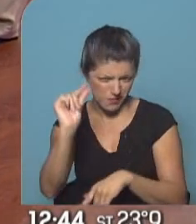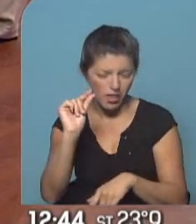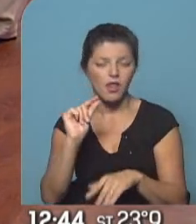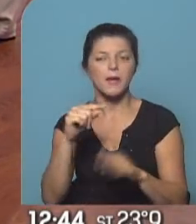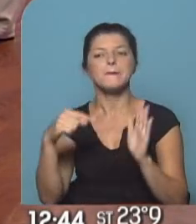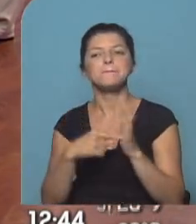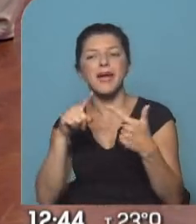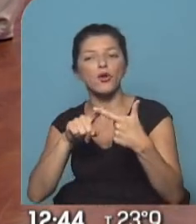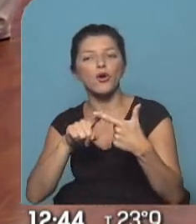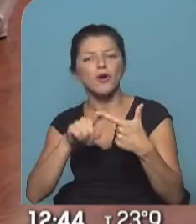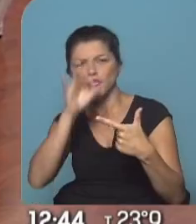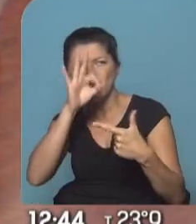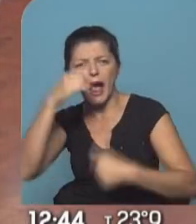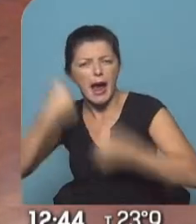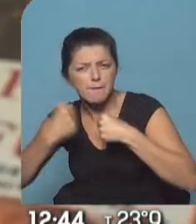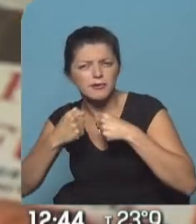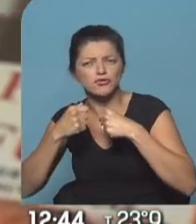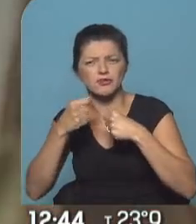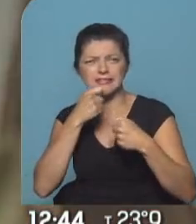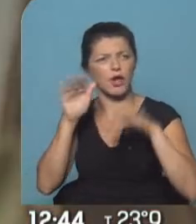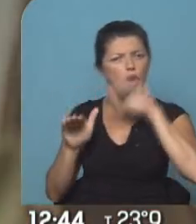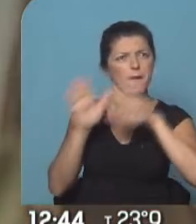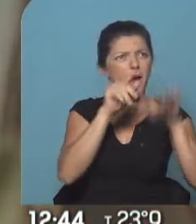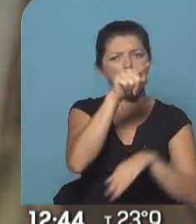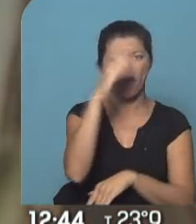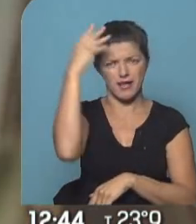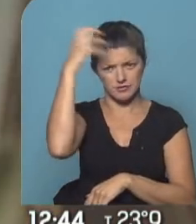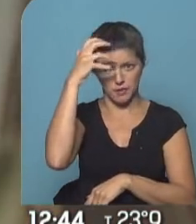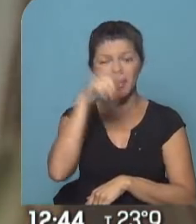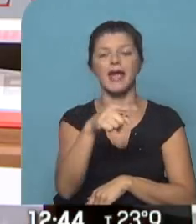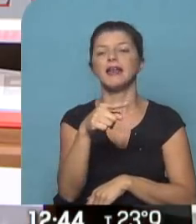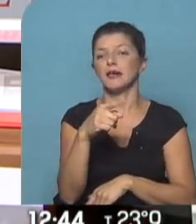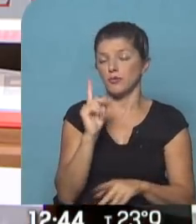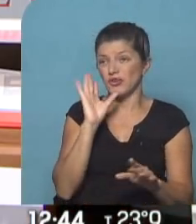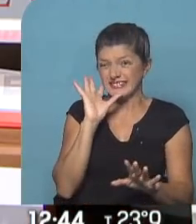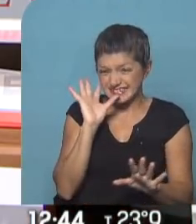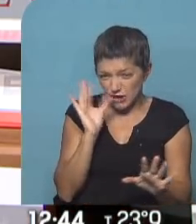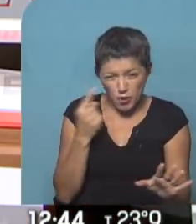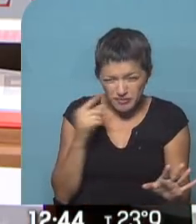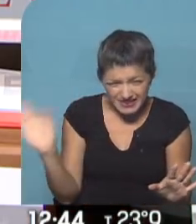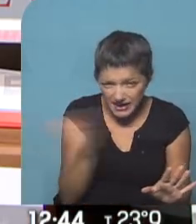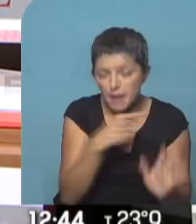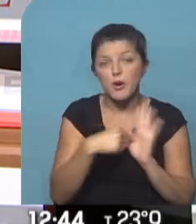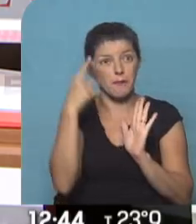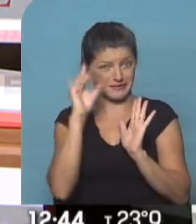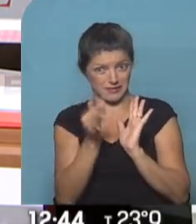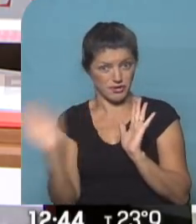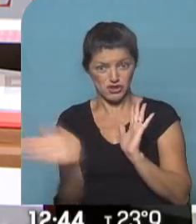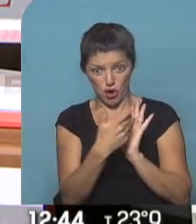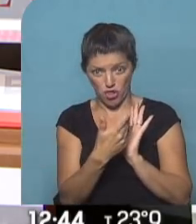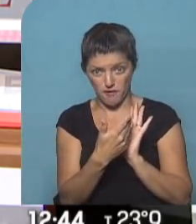repito, que tiene Donald Trump, en donde cree que sin saber sabe todo. Sí, había una diferencia que es muy notable, me parece, entre los tres